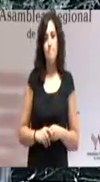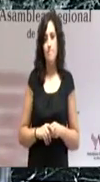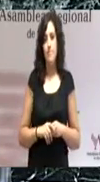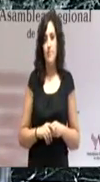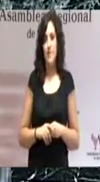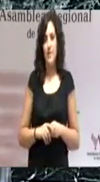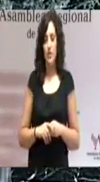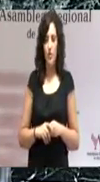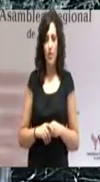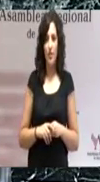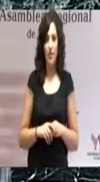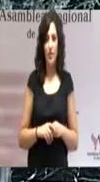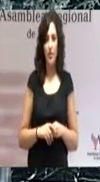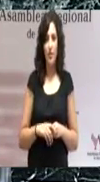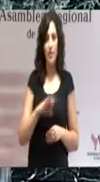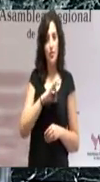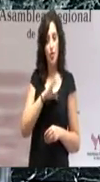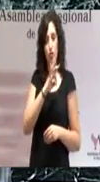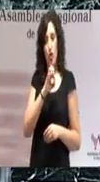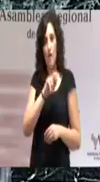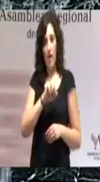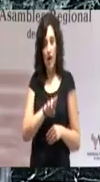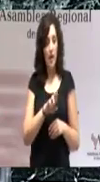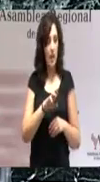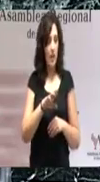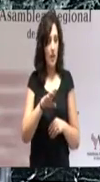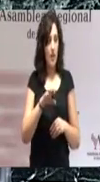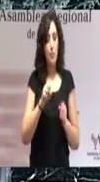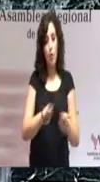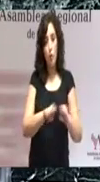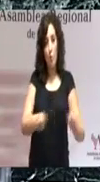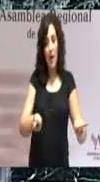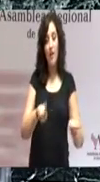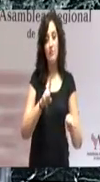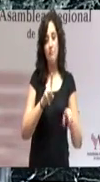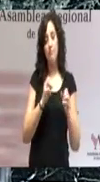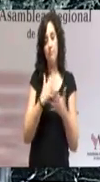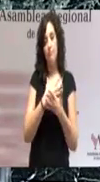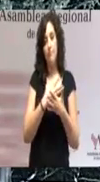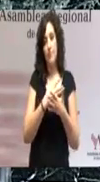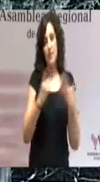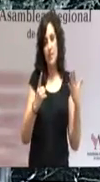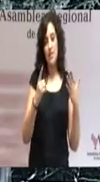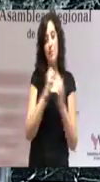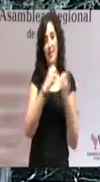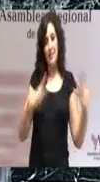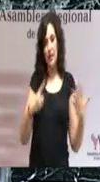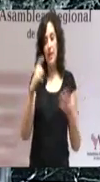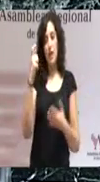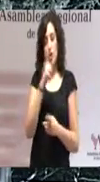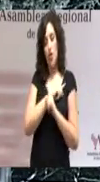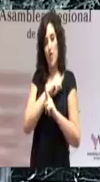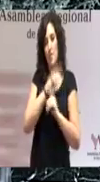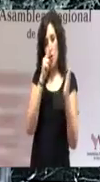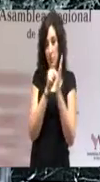En Puerto Lumbreras, siendo las 10:20 horas del día 16 de noviembre de 2014, no sé si esto